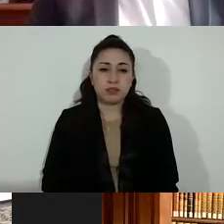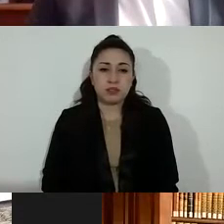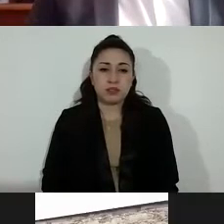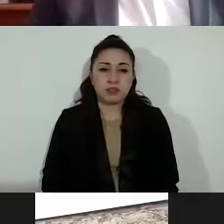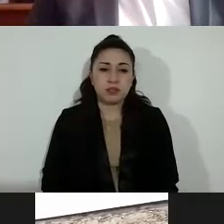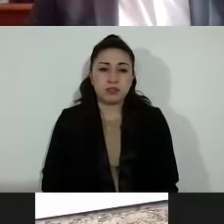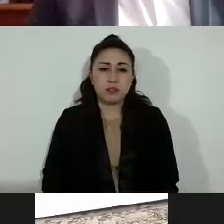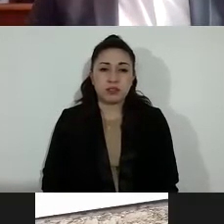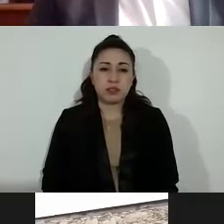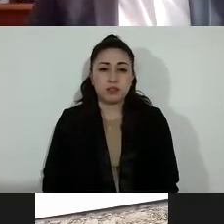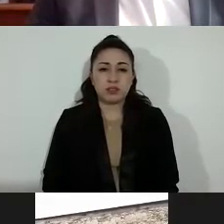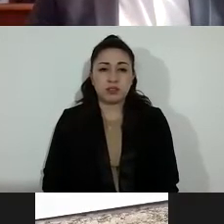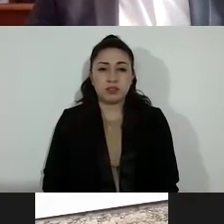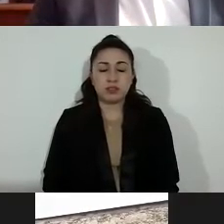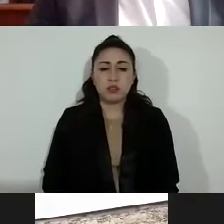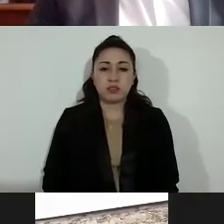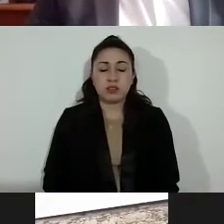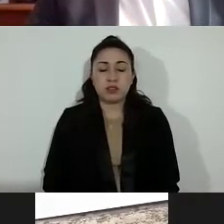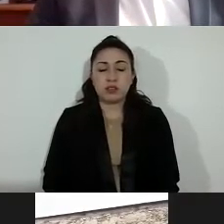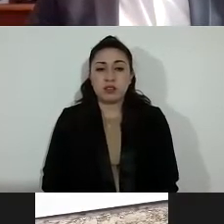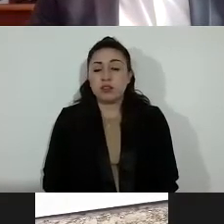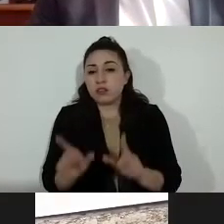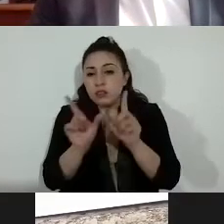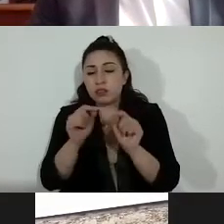3 observaciones a este acuerdo